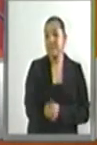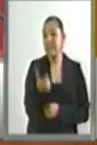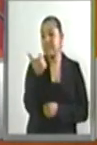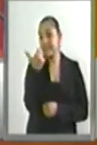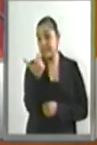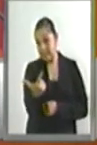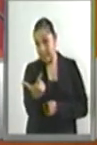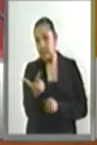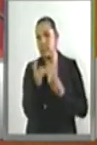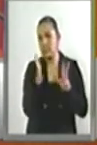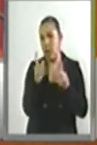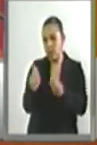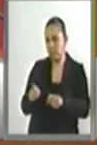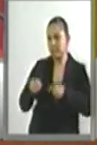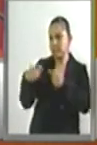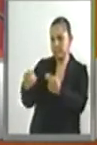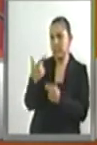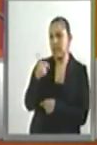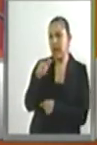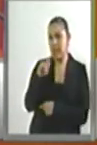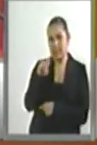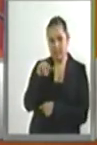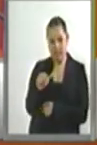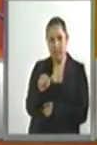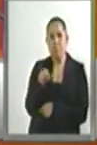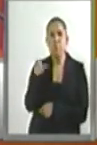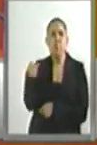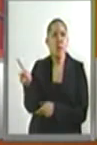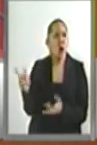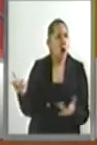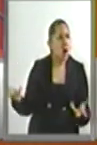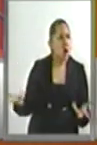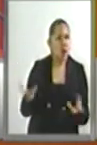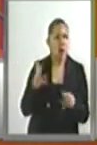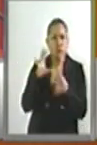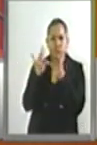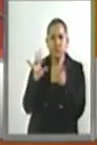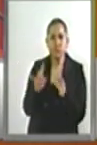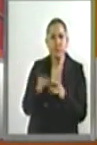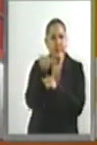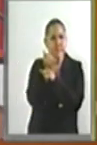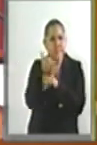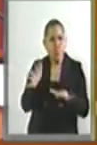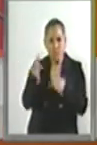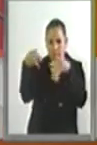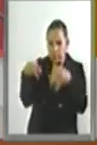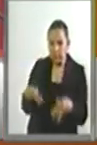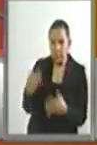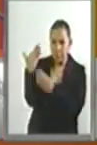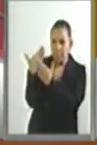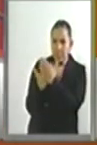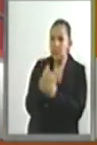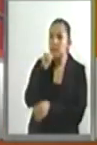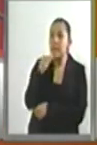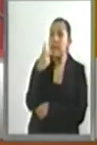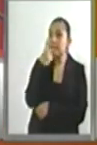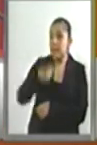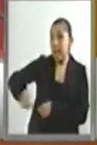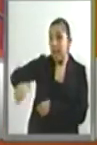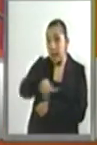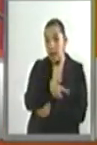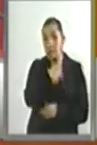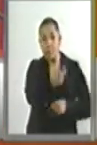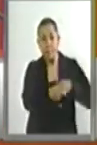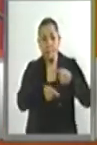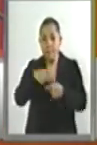entregaron garantías y, sin dar detalles, solo nos dicen que las tarifas finales estuvieron por arriba de